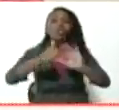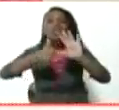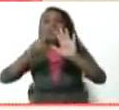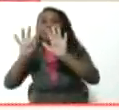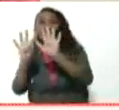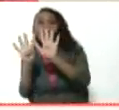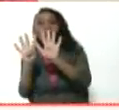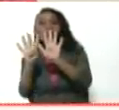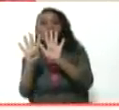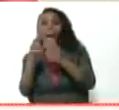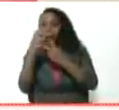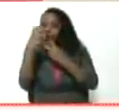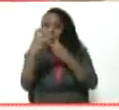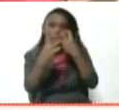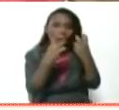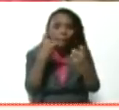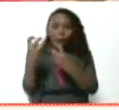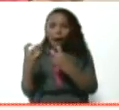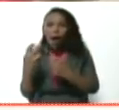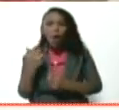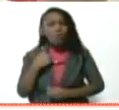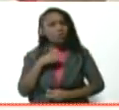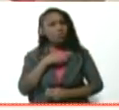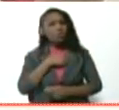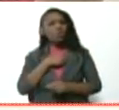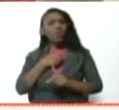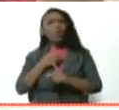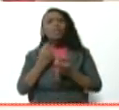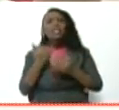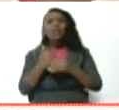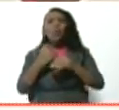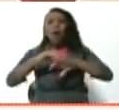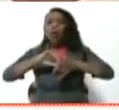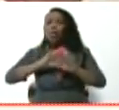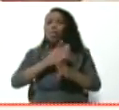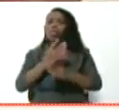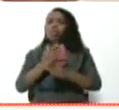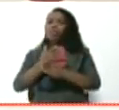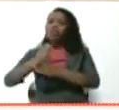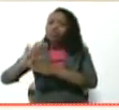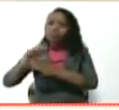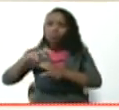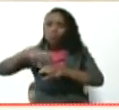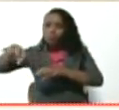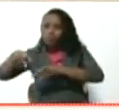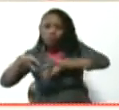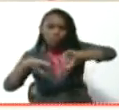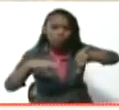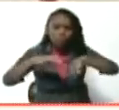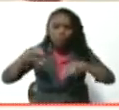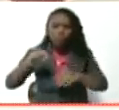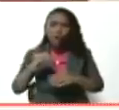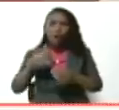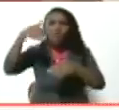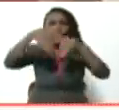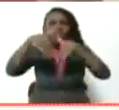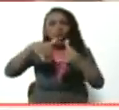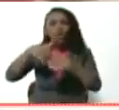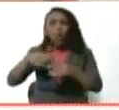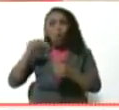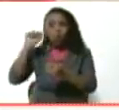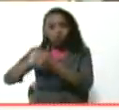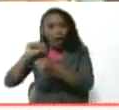145.269 visitas. Y nosotros discriminamos ahí voto duro, voto blando en la visita y